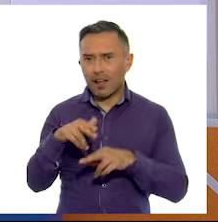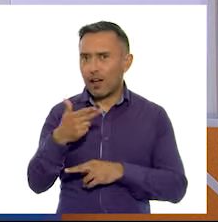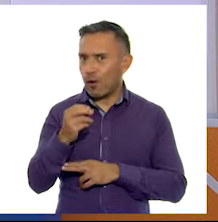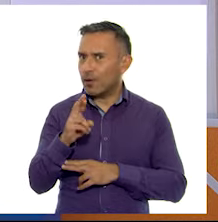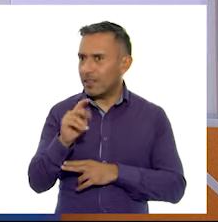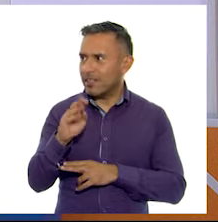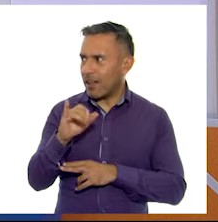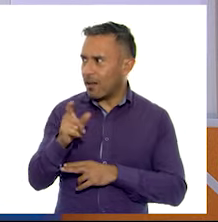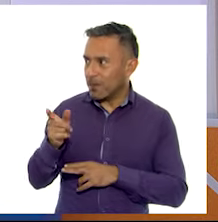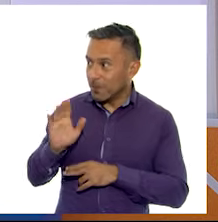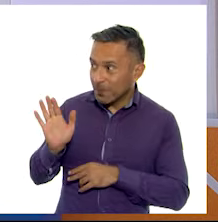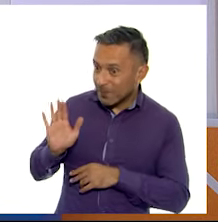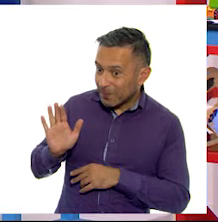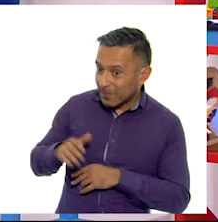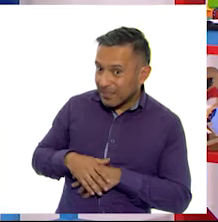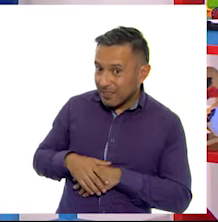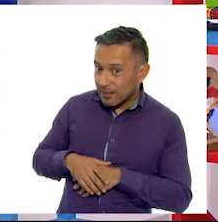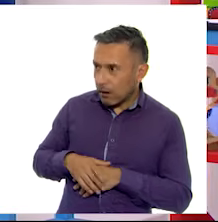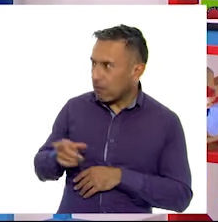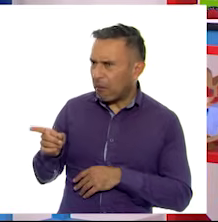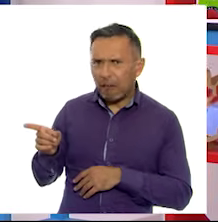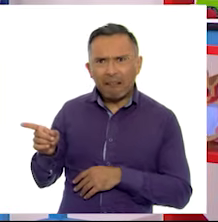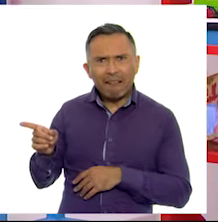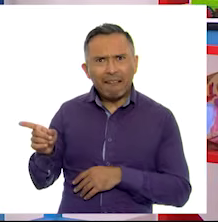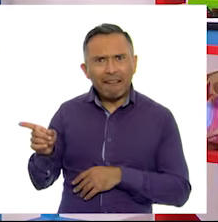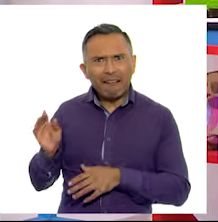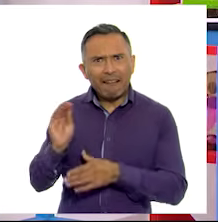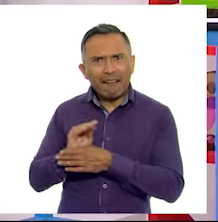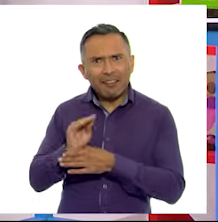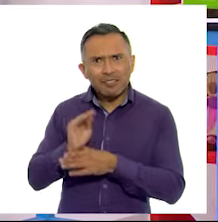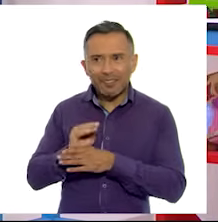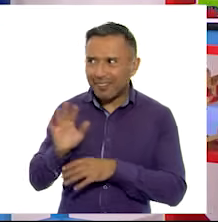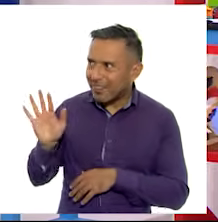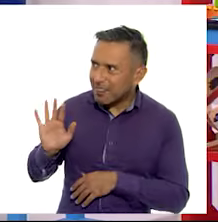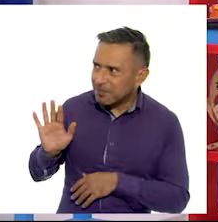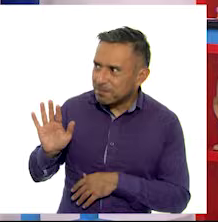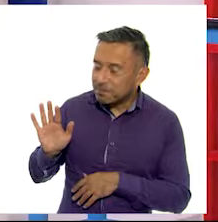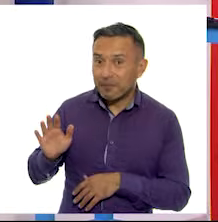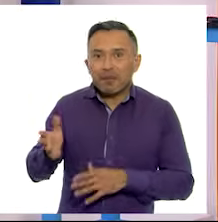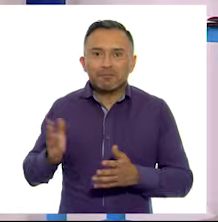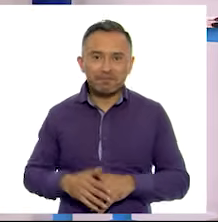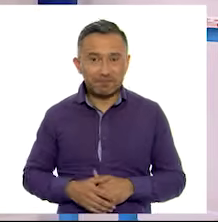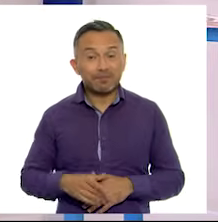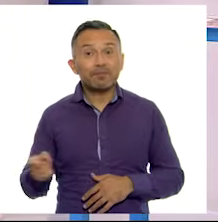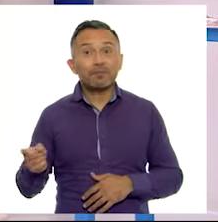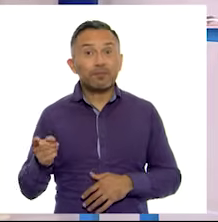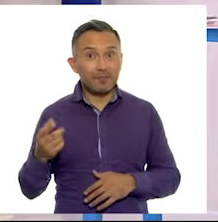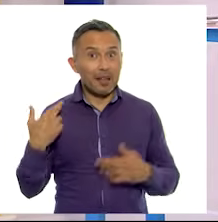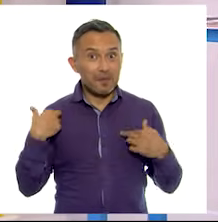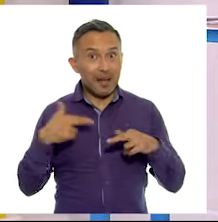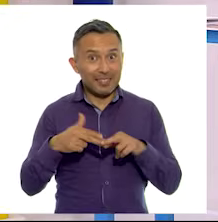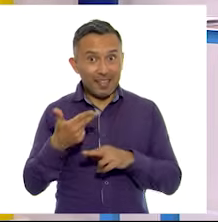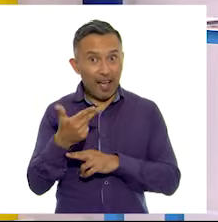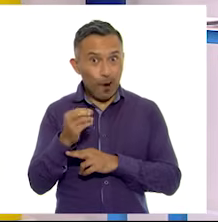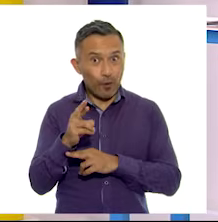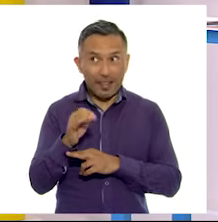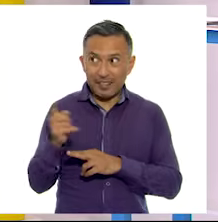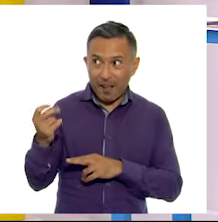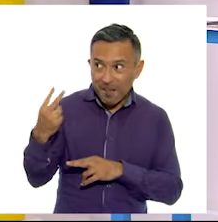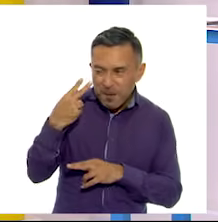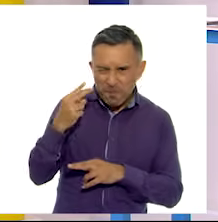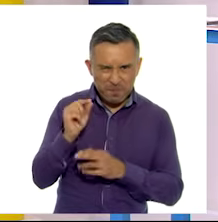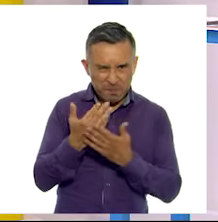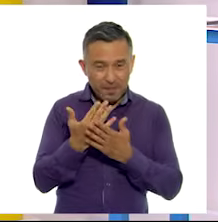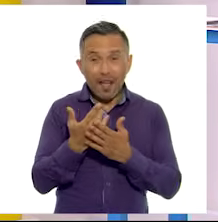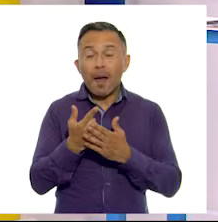Maestra Hortensia. Ay, no me hace caso. Bueno, en lo que la maestra Hortensia me pone atención, ¿qué les parece si vamos con